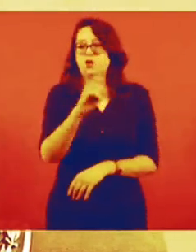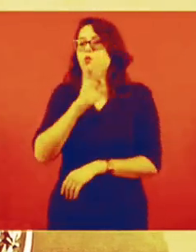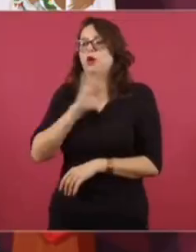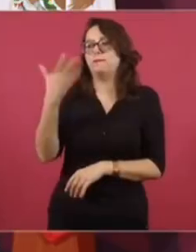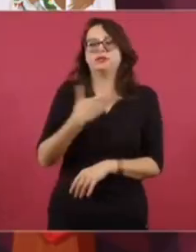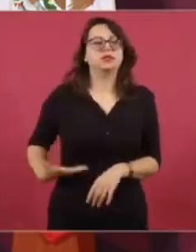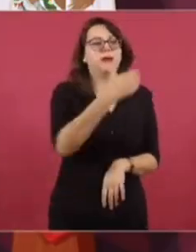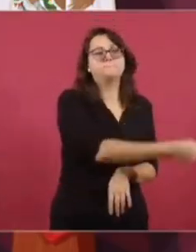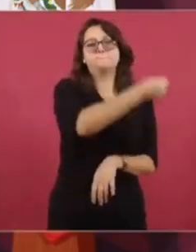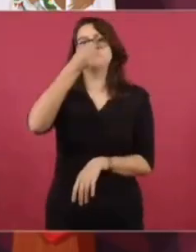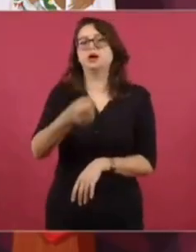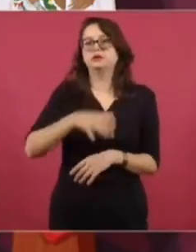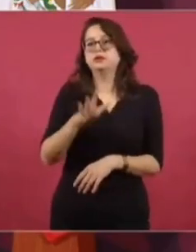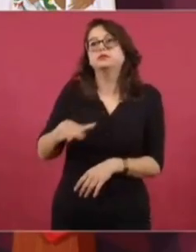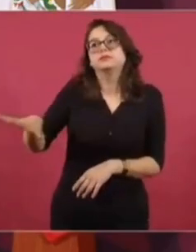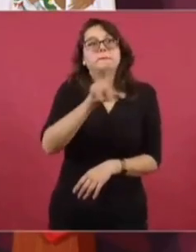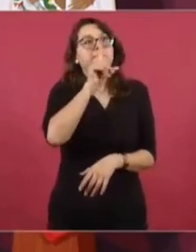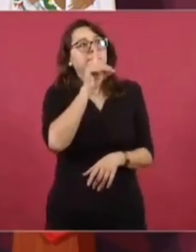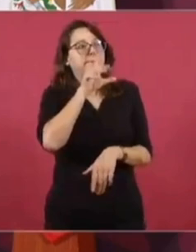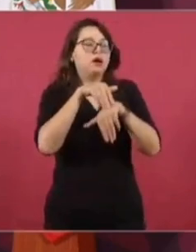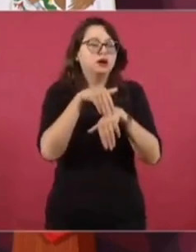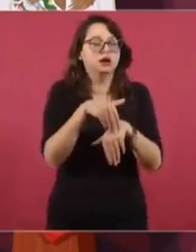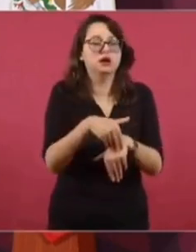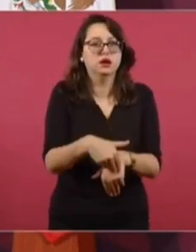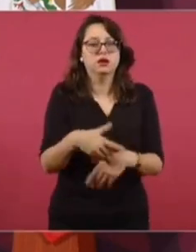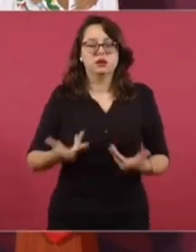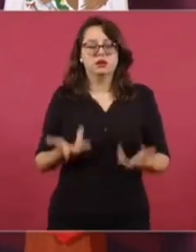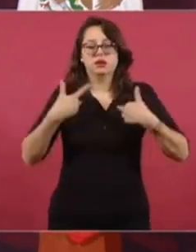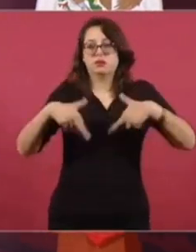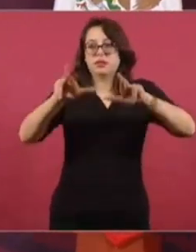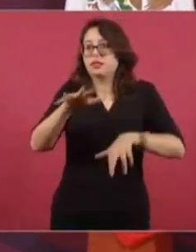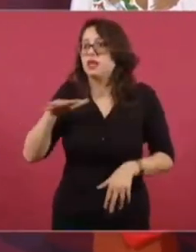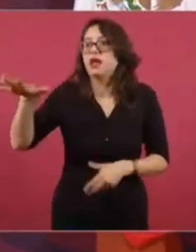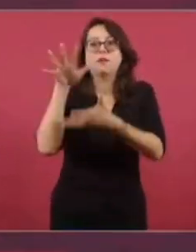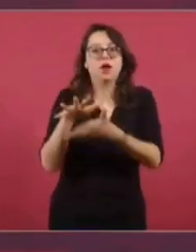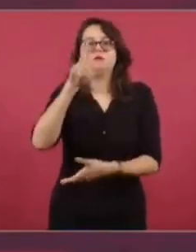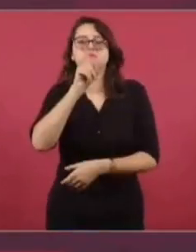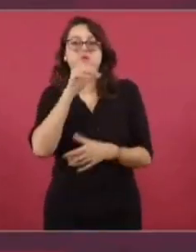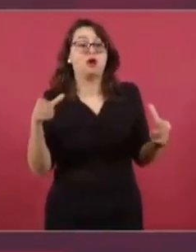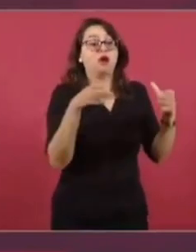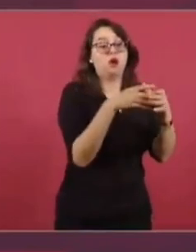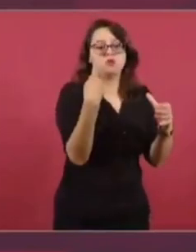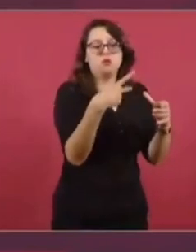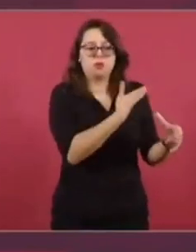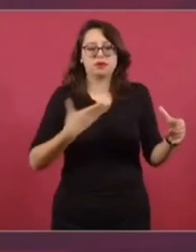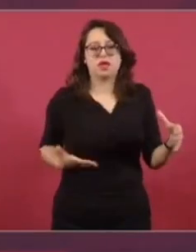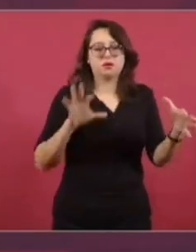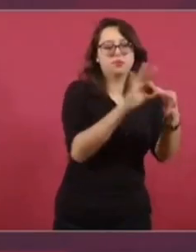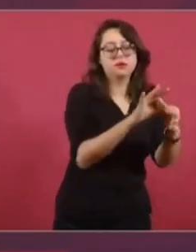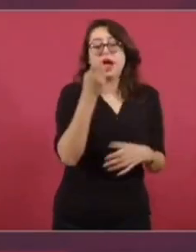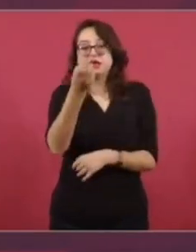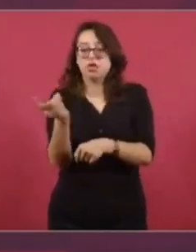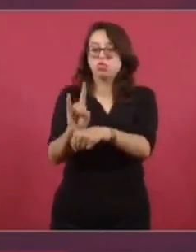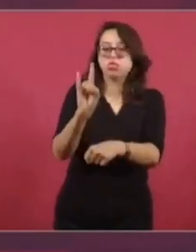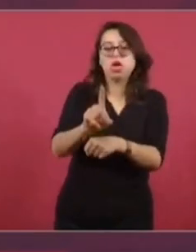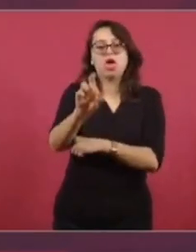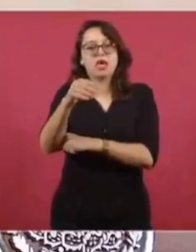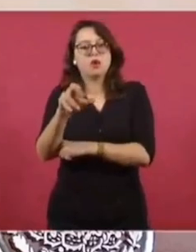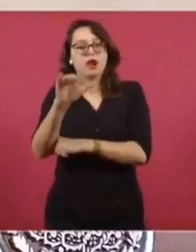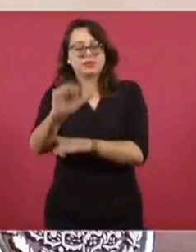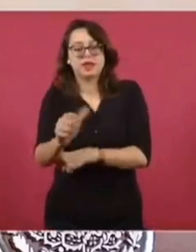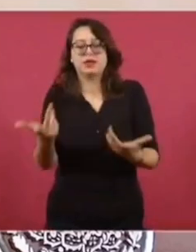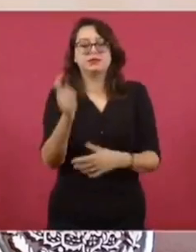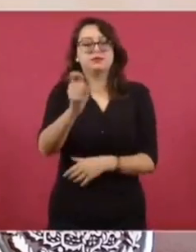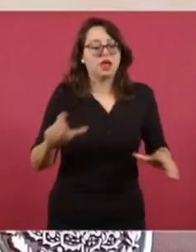títeres, que no representen a todo el pueblo, sino que estén al servicio nada más de una minoría. Eso, en sentido estricto, no es democracia. Eso es